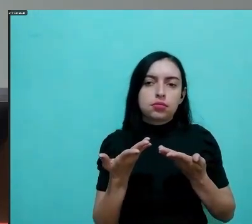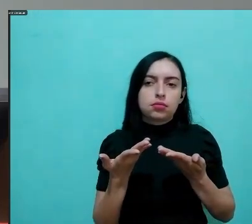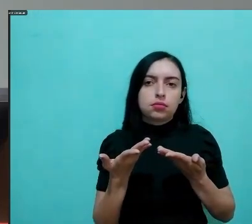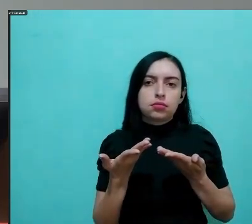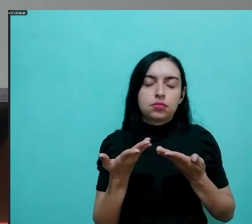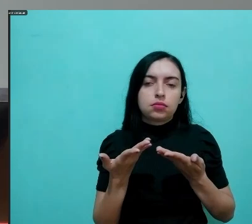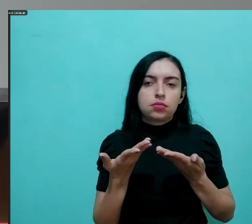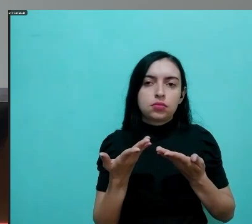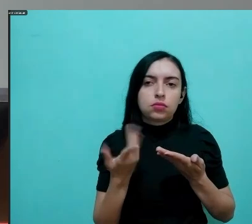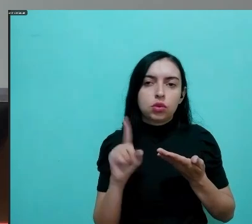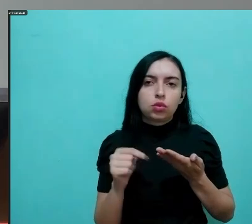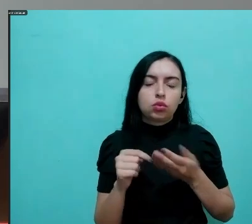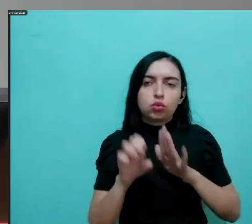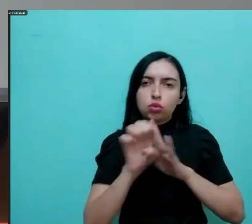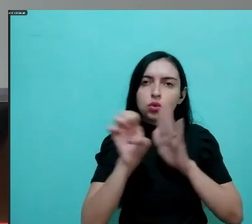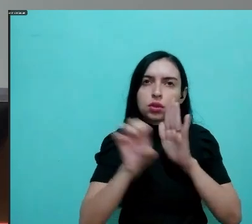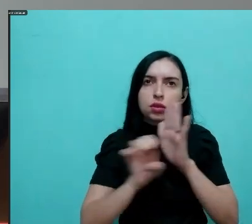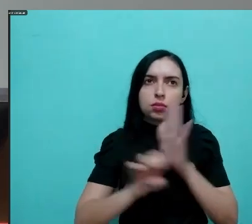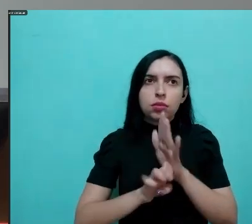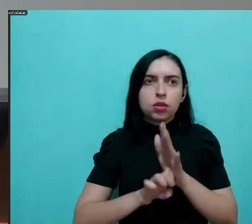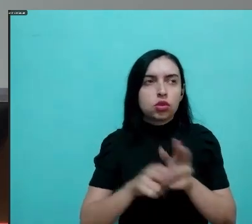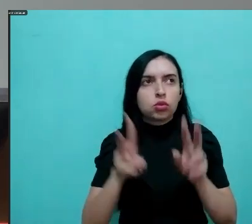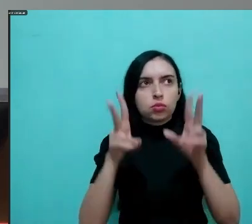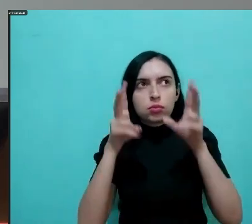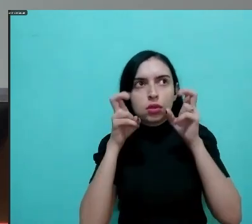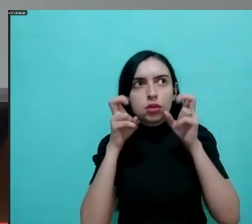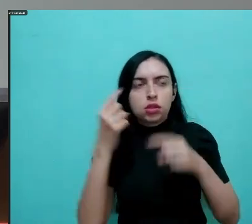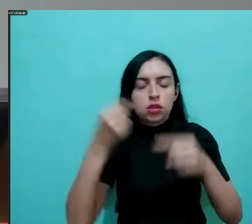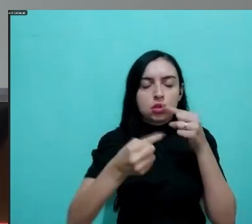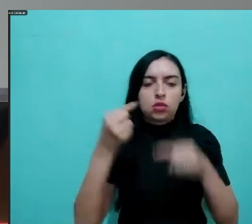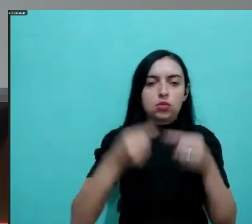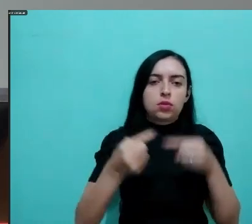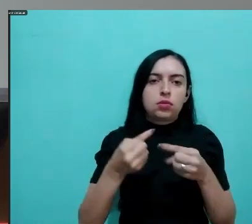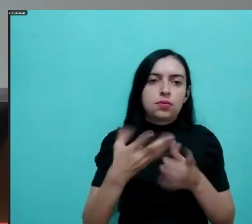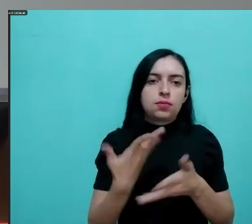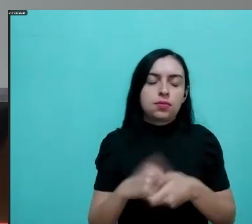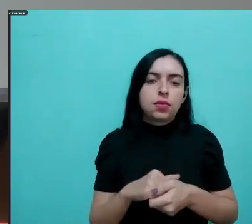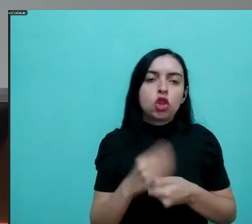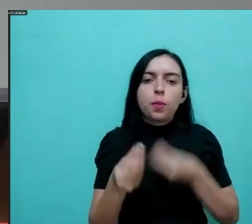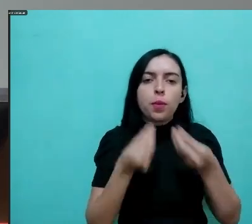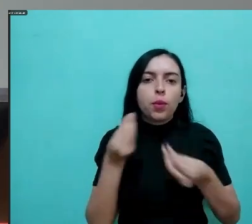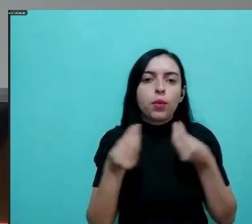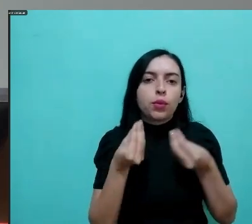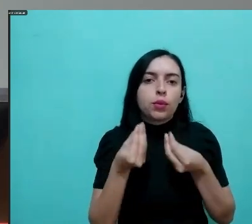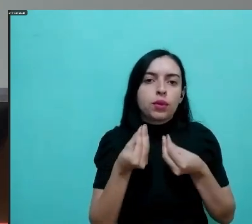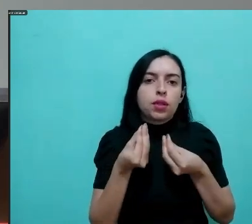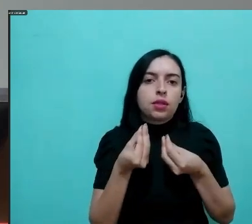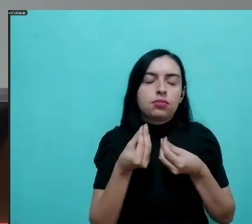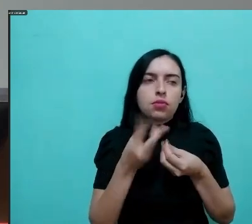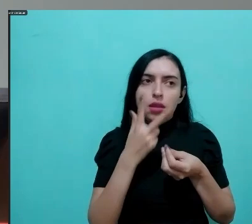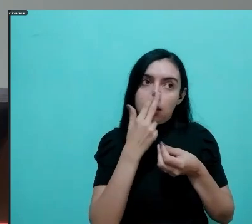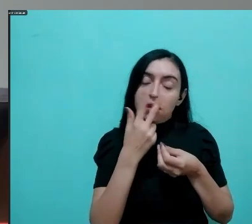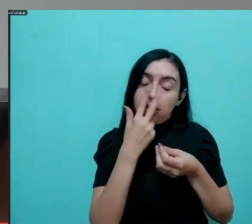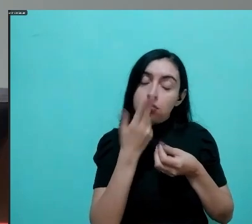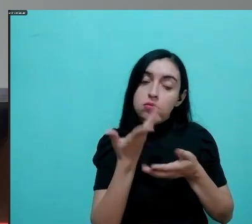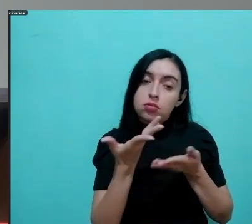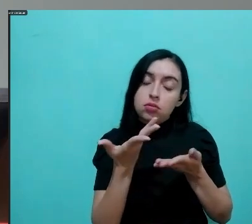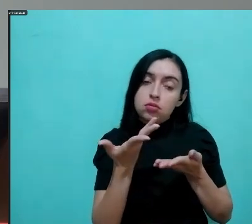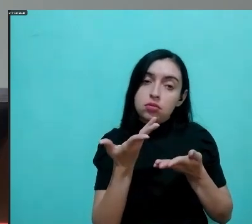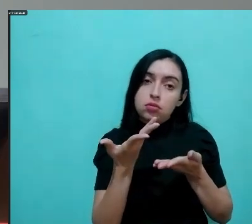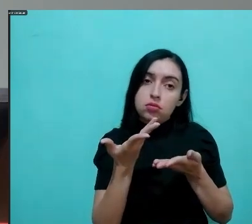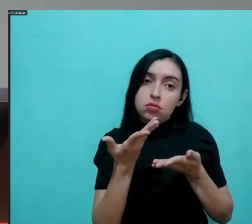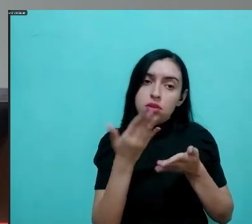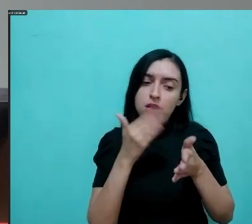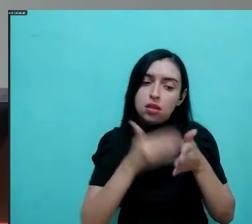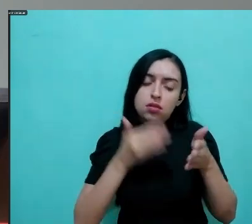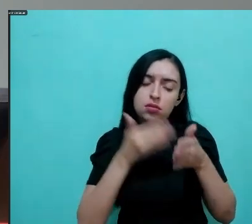unos elementos de la vista y de la discusión. De modo que me parece que las restricciones y